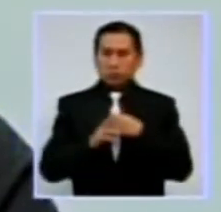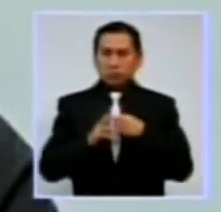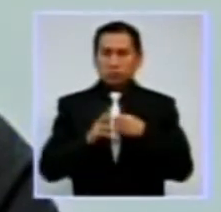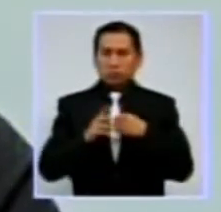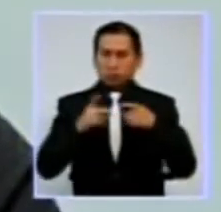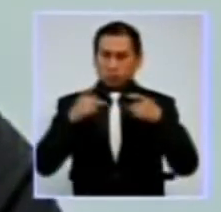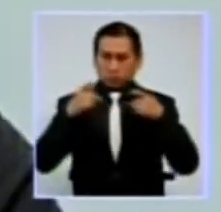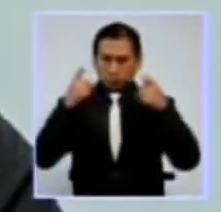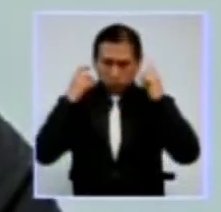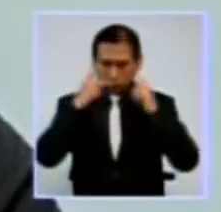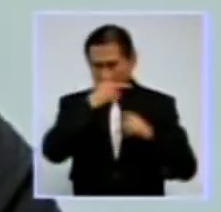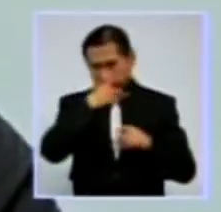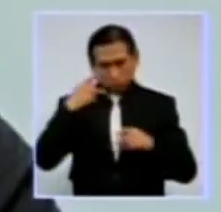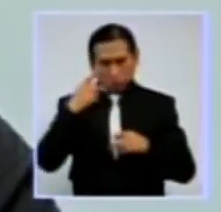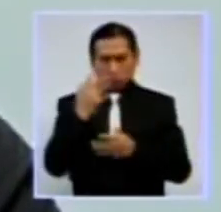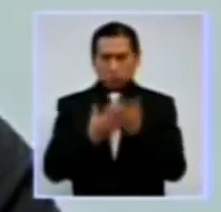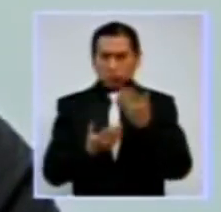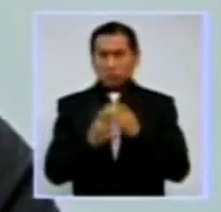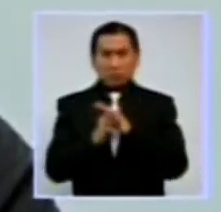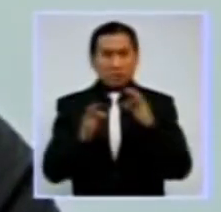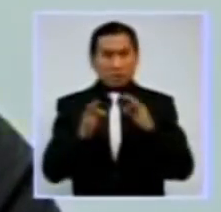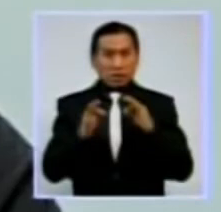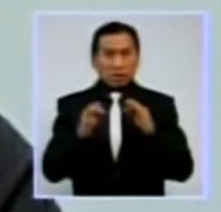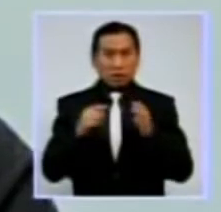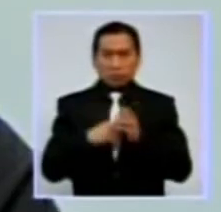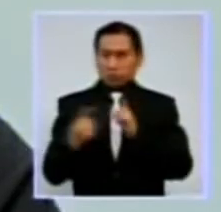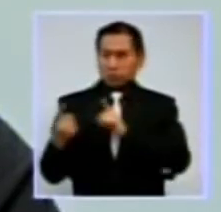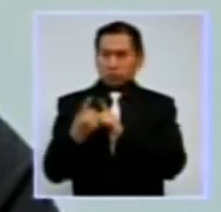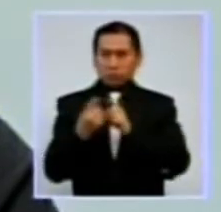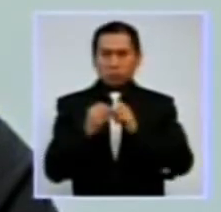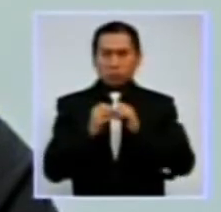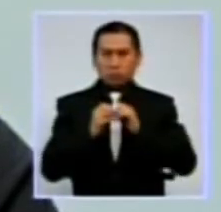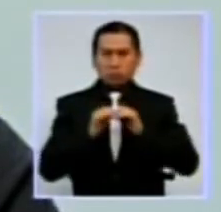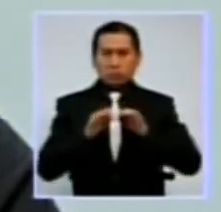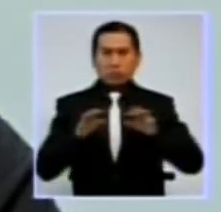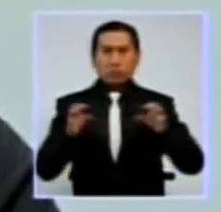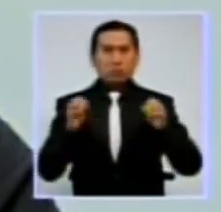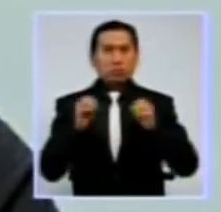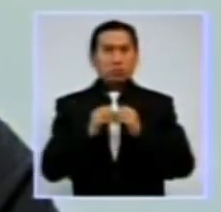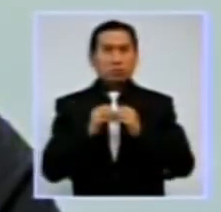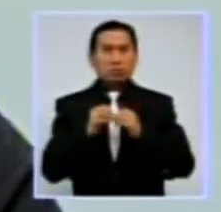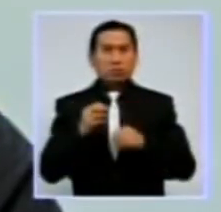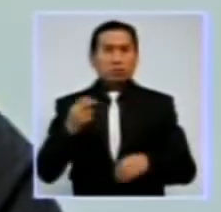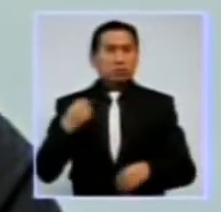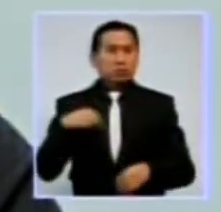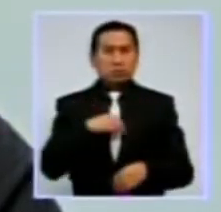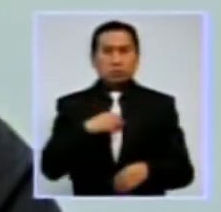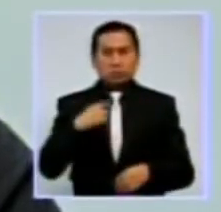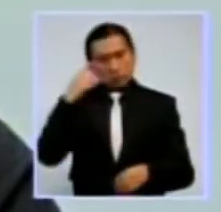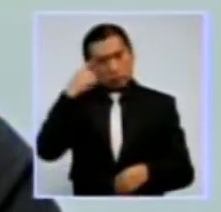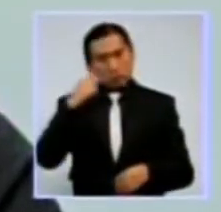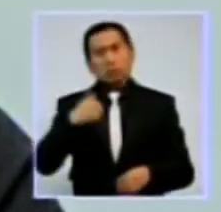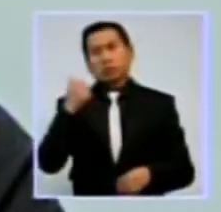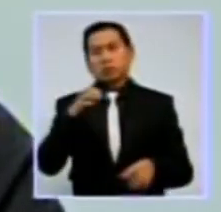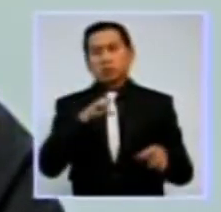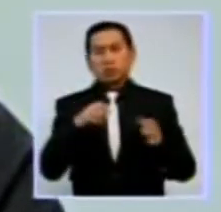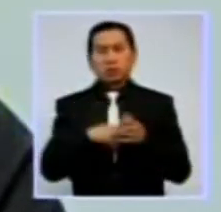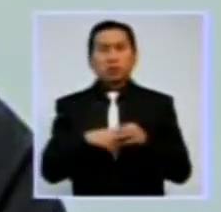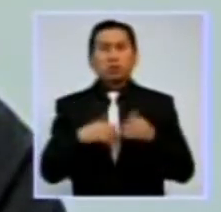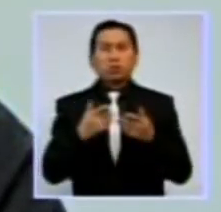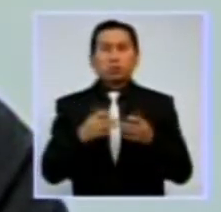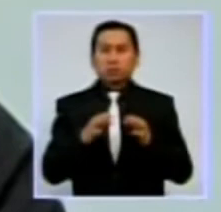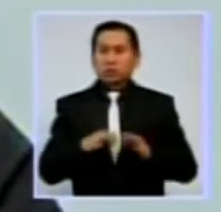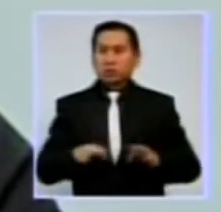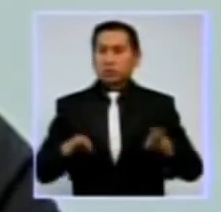va a ser de que estos números de contacto aumenten y pues necesitemos otras medidas de